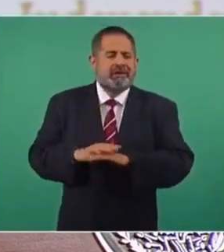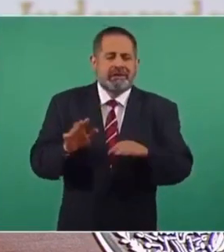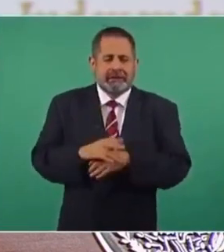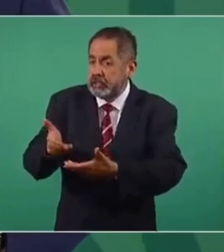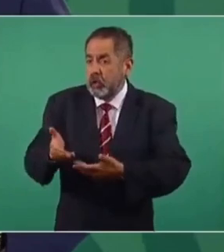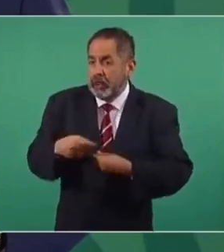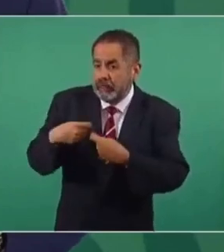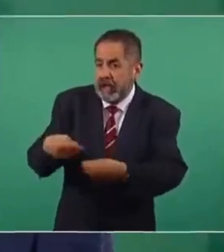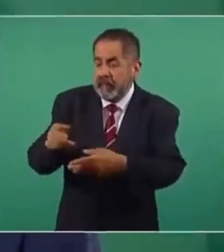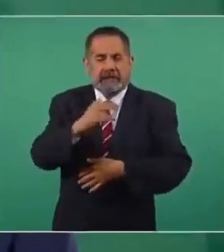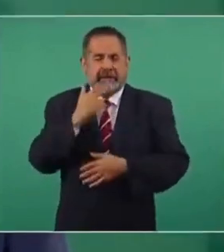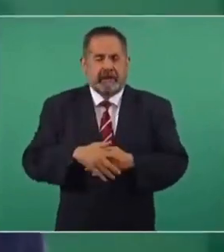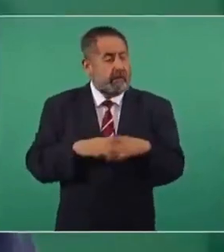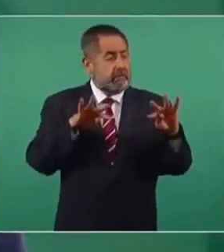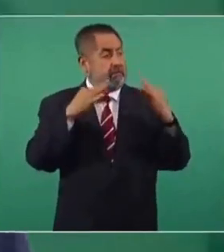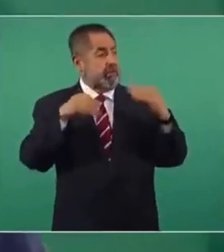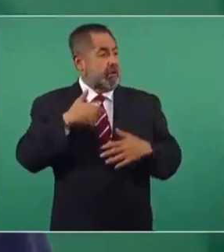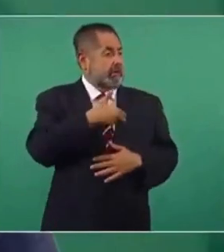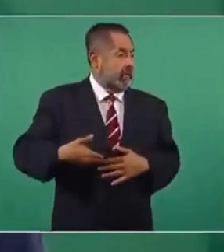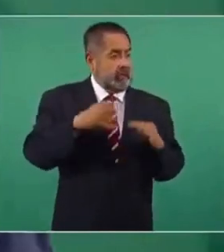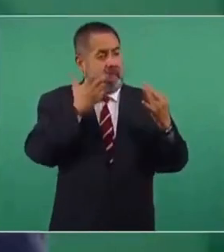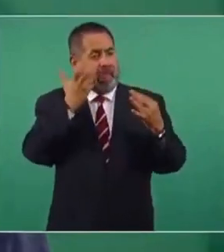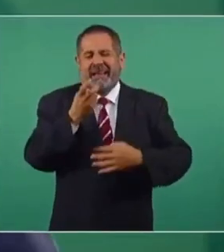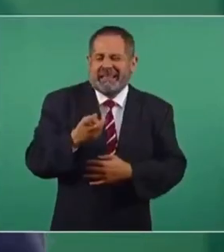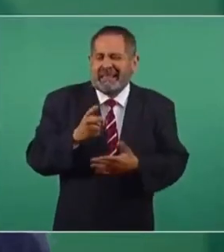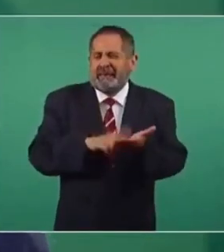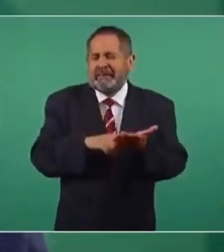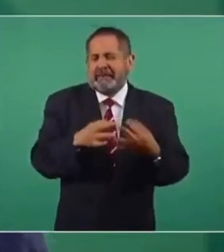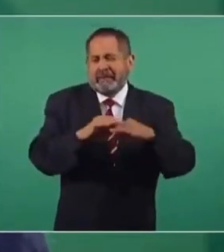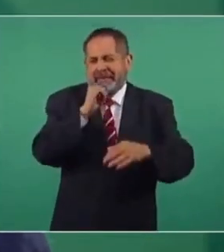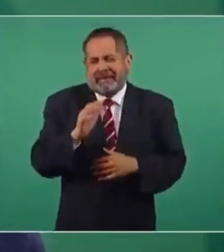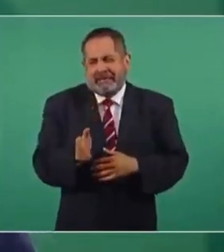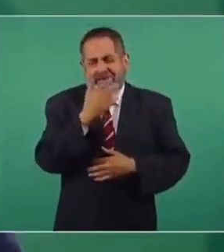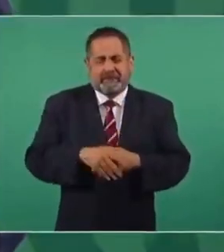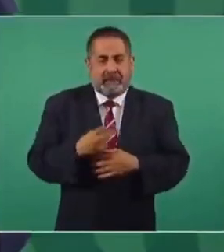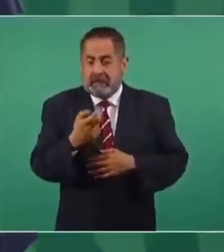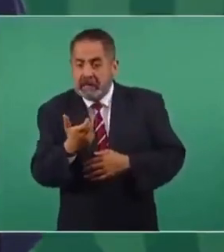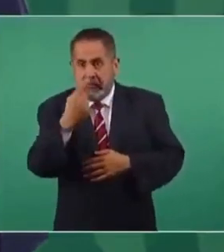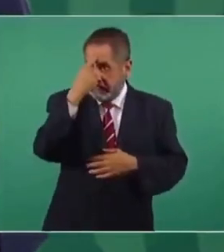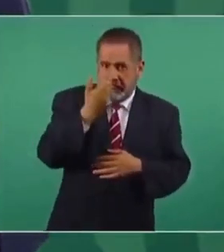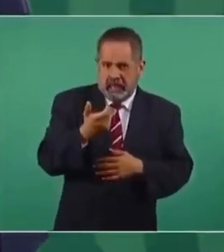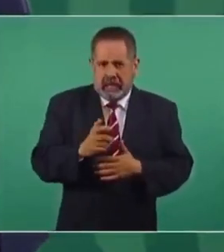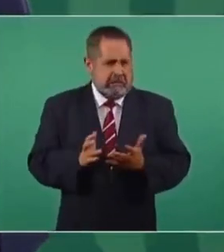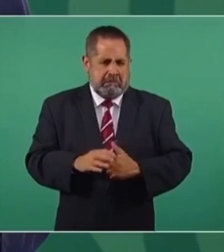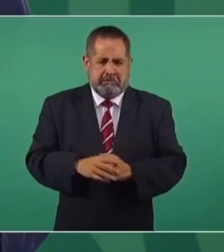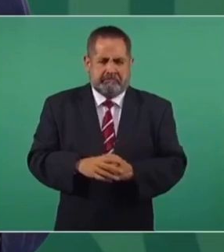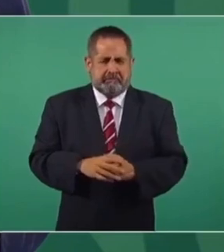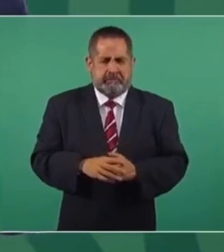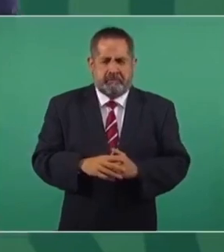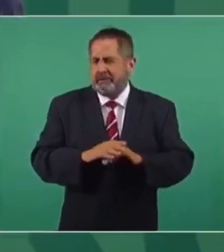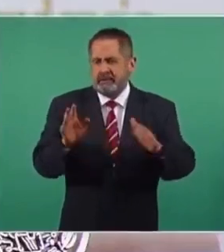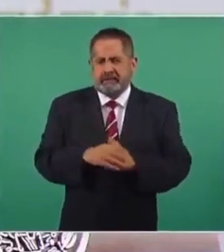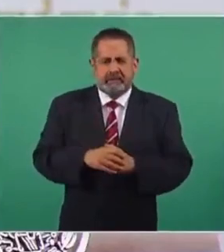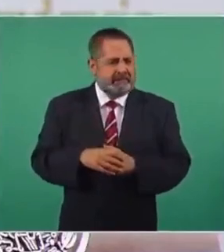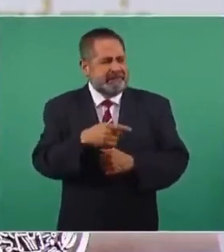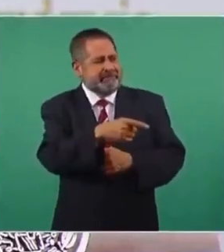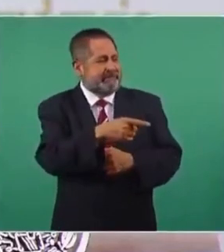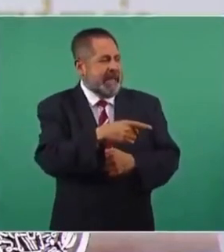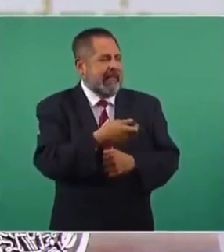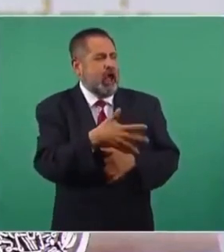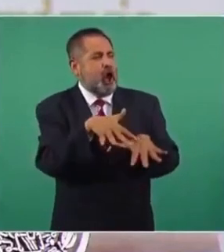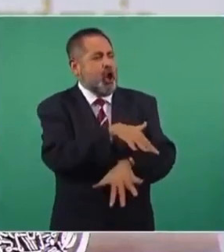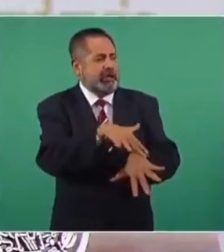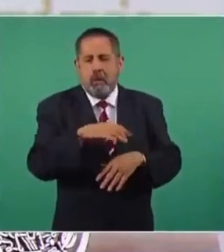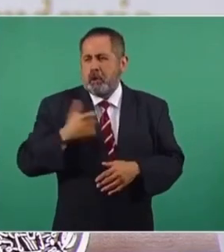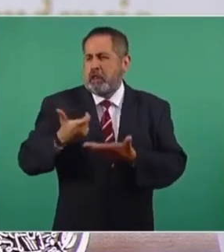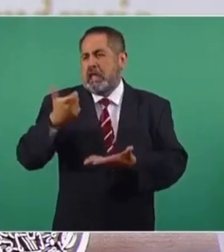mucho apego al poder. La parafernalia del poder no debe de importarnos. Ni el dinero. Solo lo barato se compra